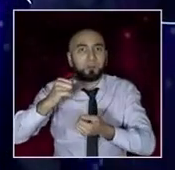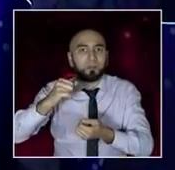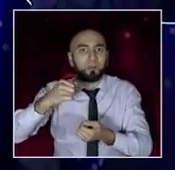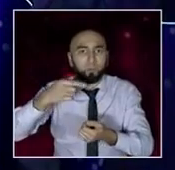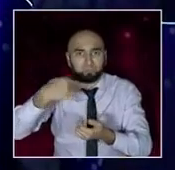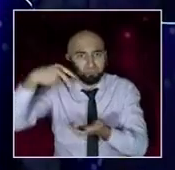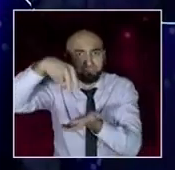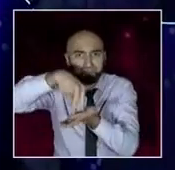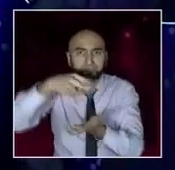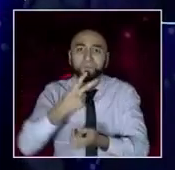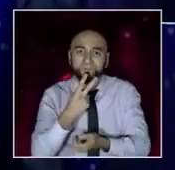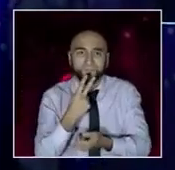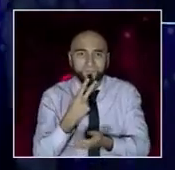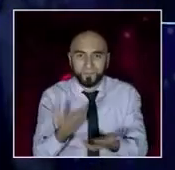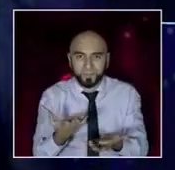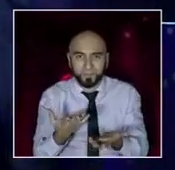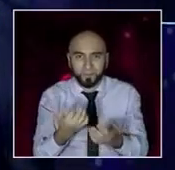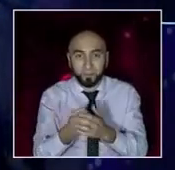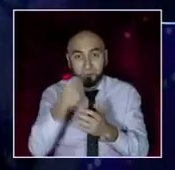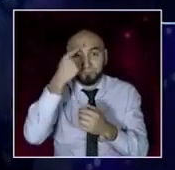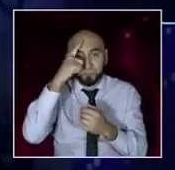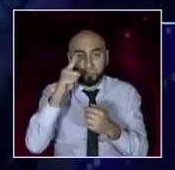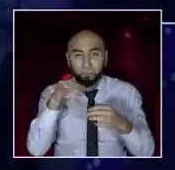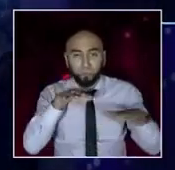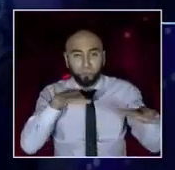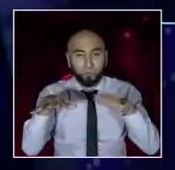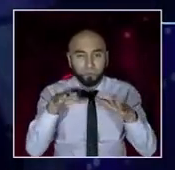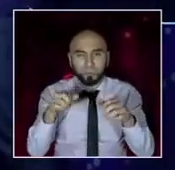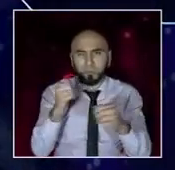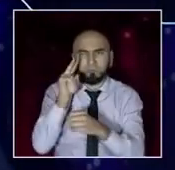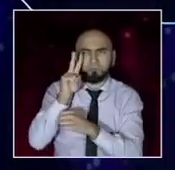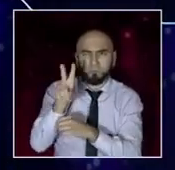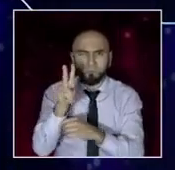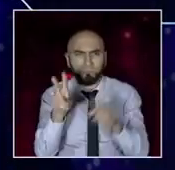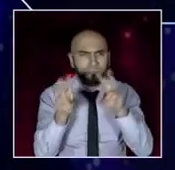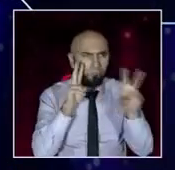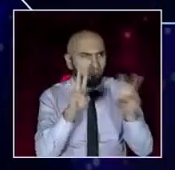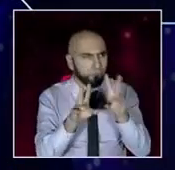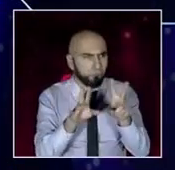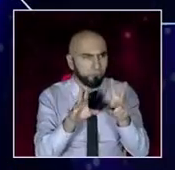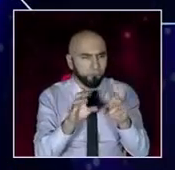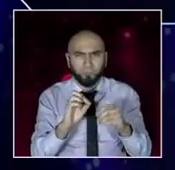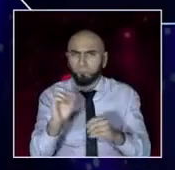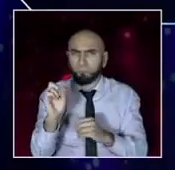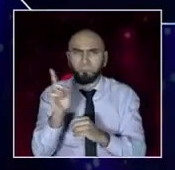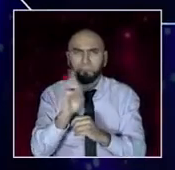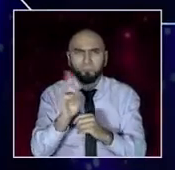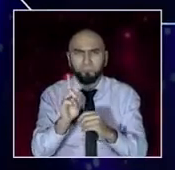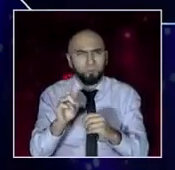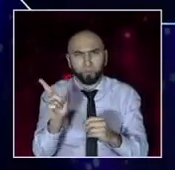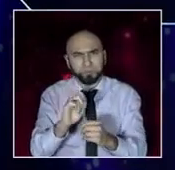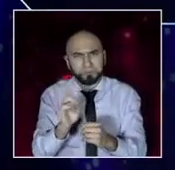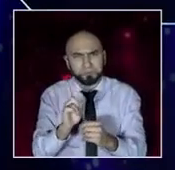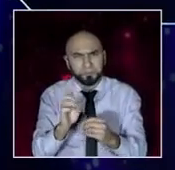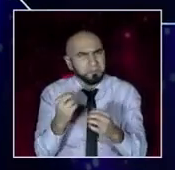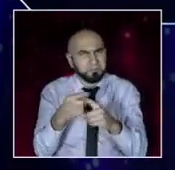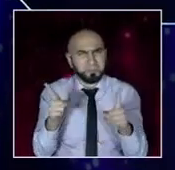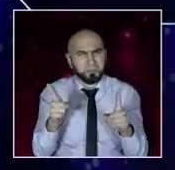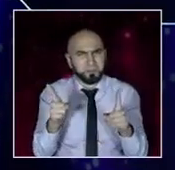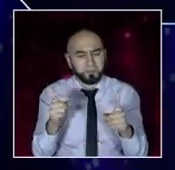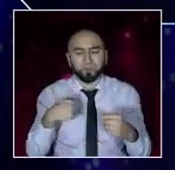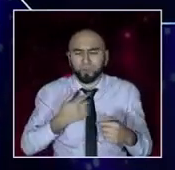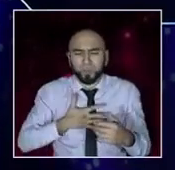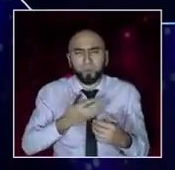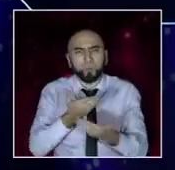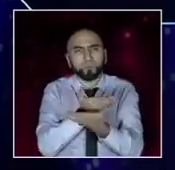esta pequeña parte, las cosas no son como parecen. Esta es la primera prueba para todos aquí. Lo que quiero que hagan es que seleccionen